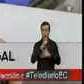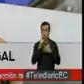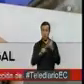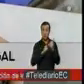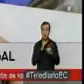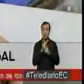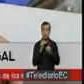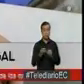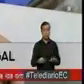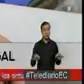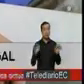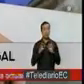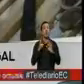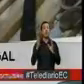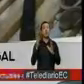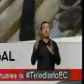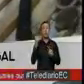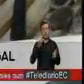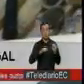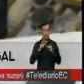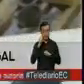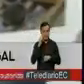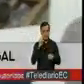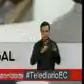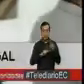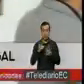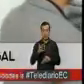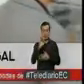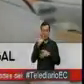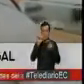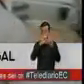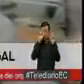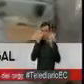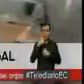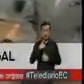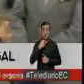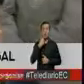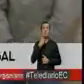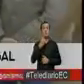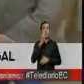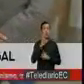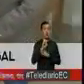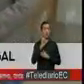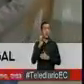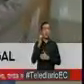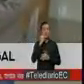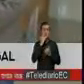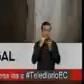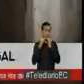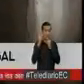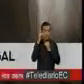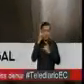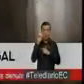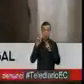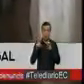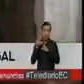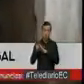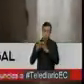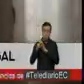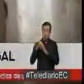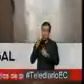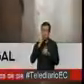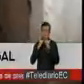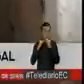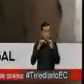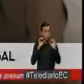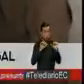la hemos construido en base a ciencia. Los representantes de la empresa canadiense recuerdan que Ecuador tiene malas experiencias con minería ilegal y no